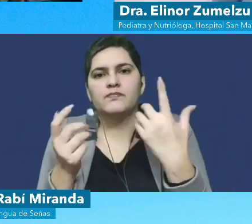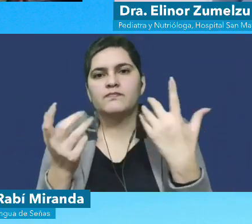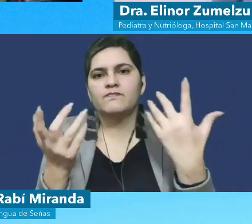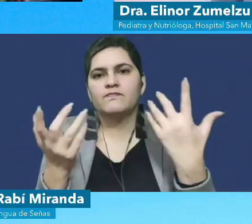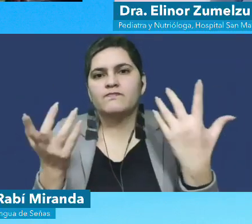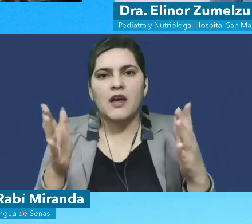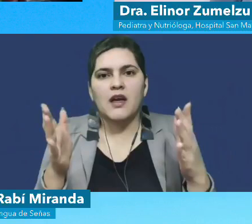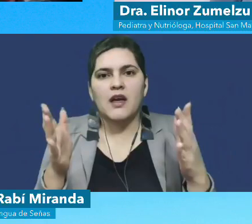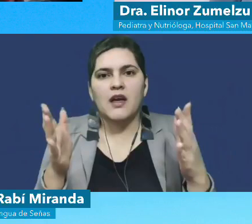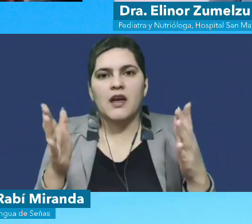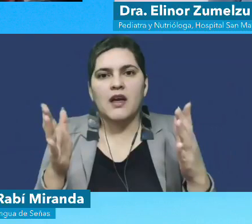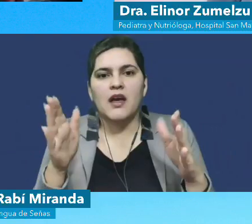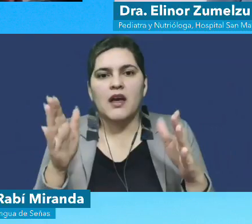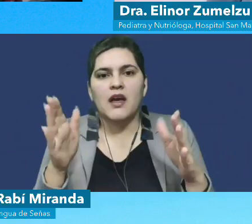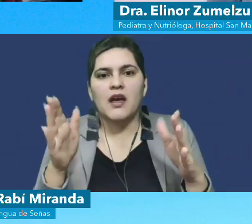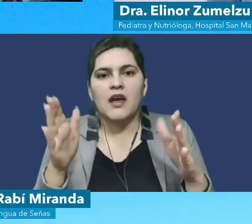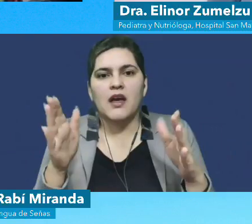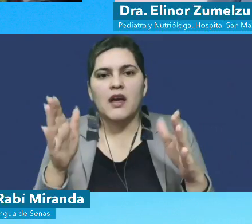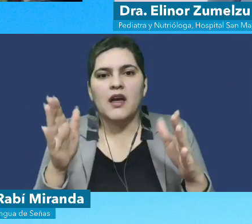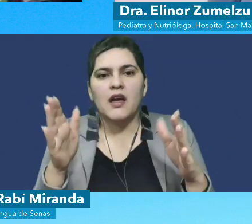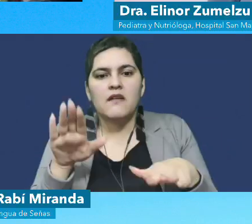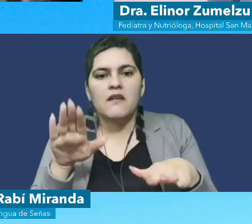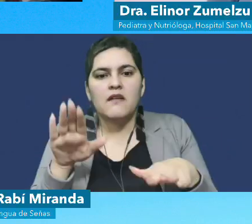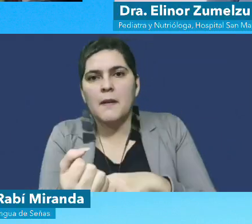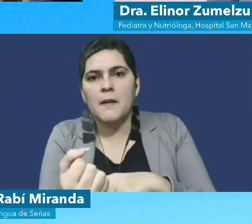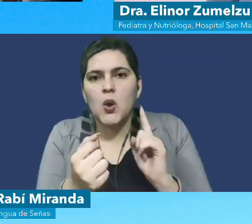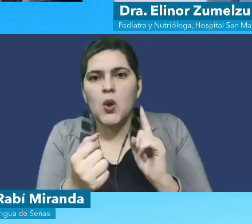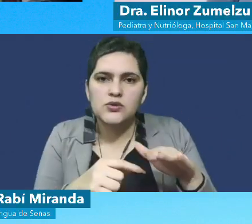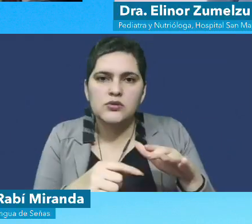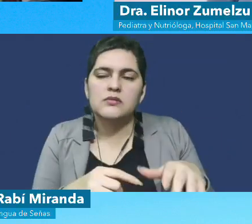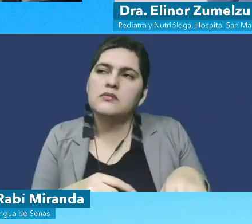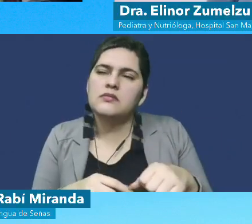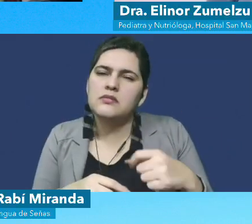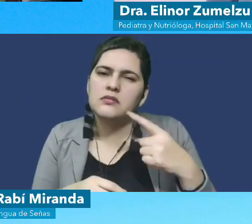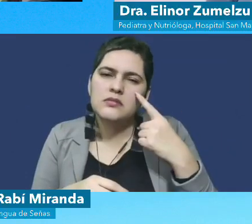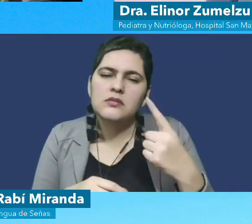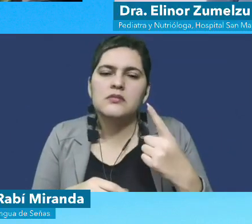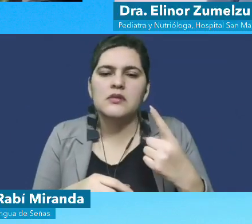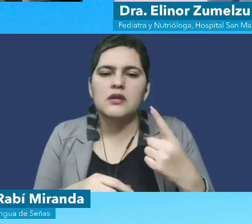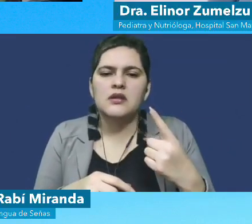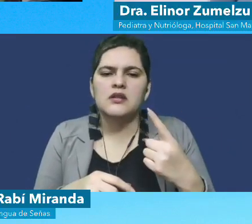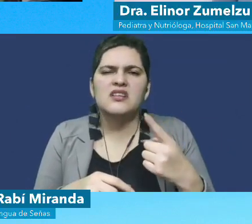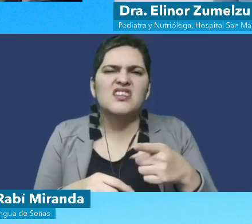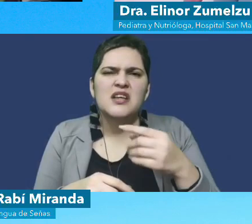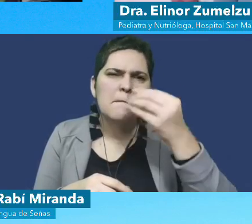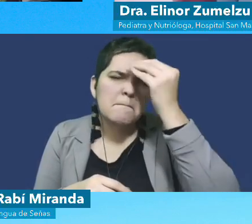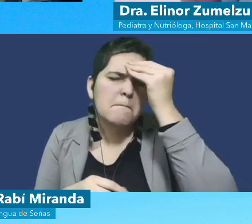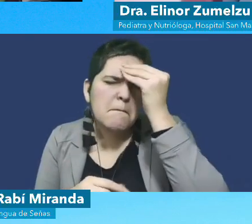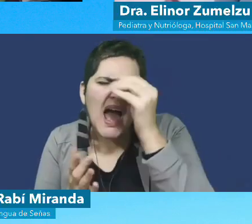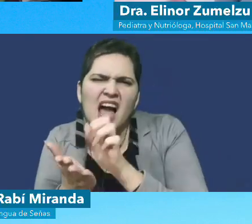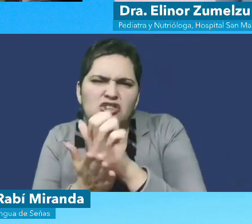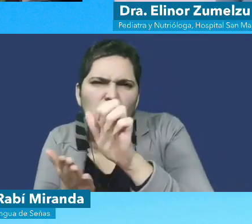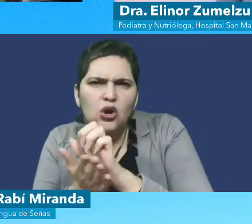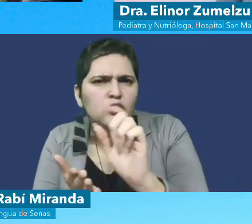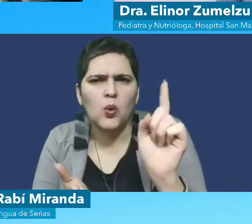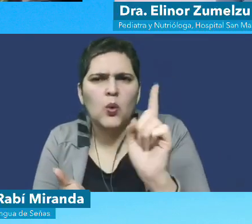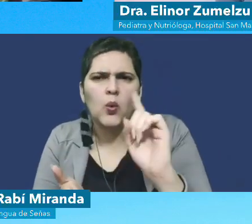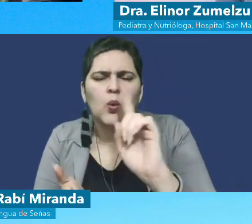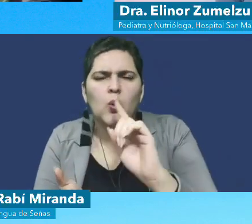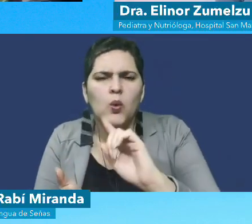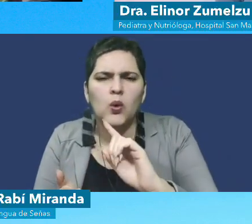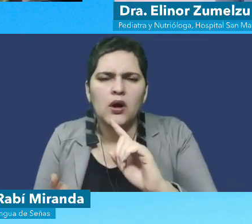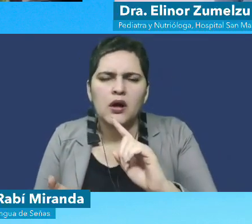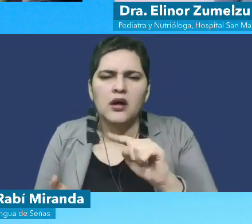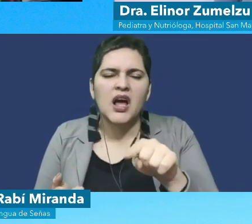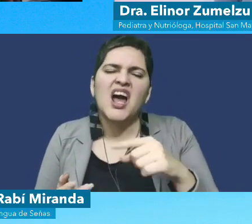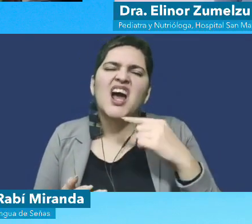lo mejor del niño que me consulta. Precisamente eso, no es una maña. O sea, habitualmente que al niño se le tilda